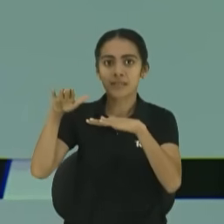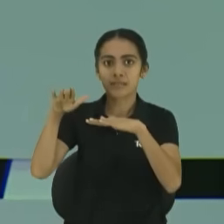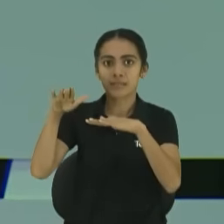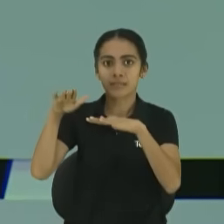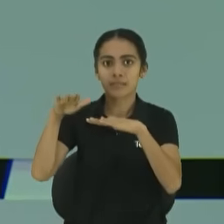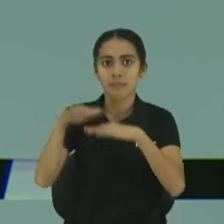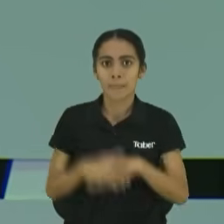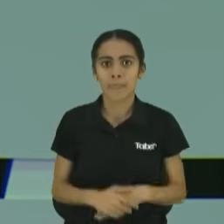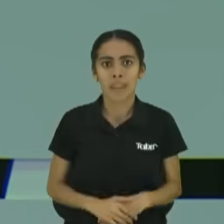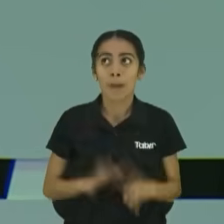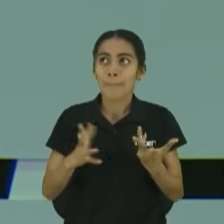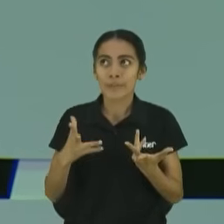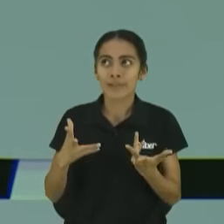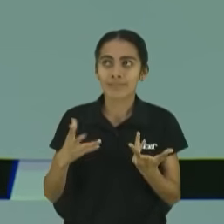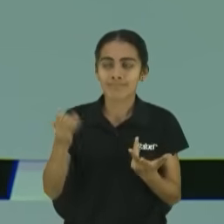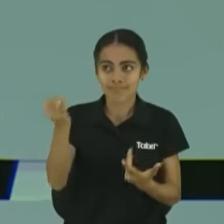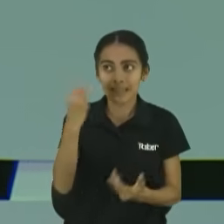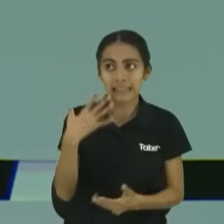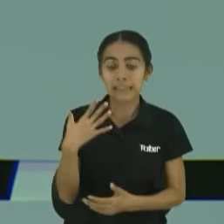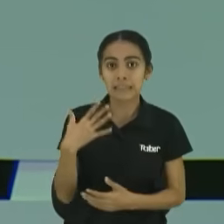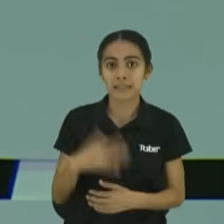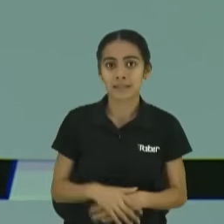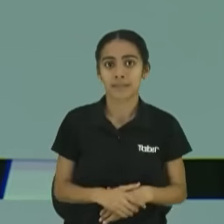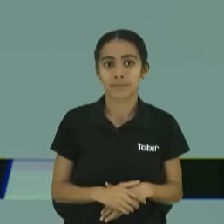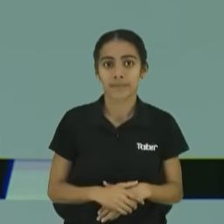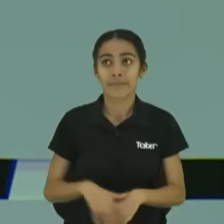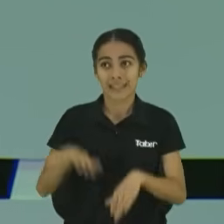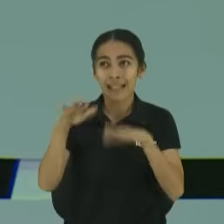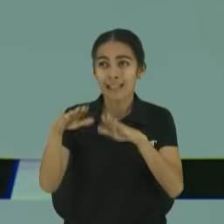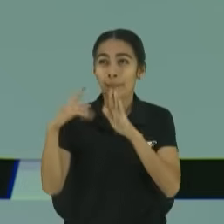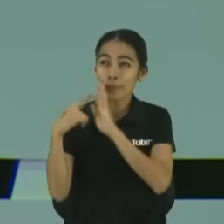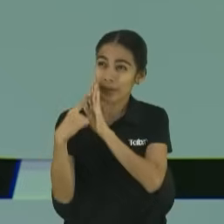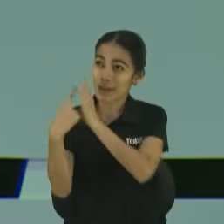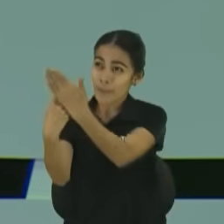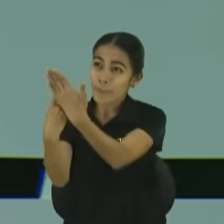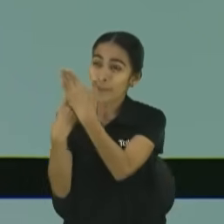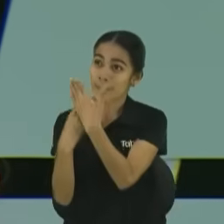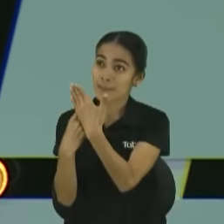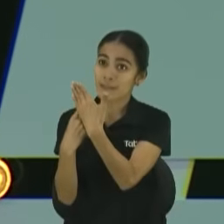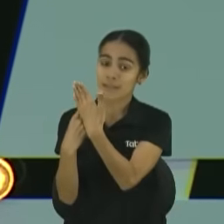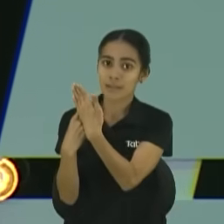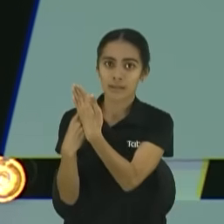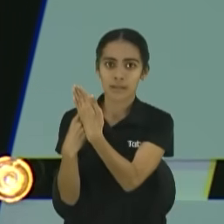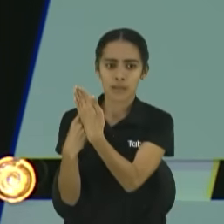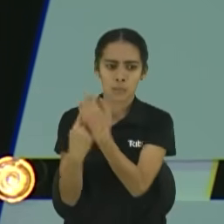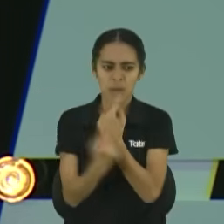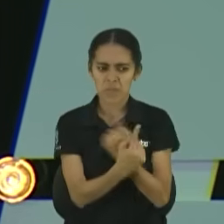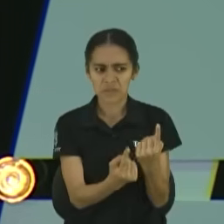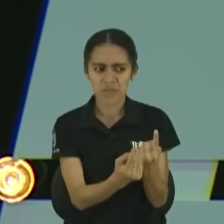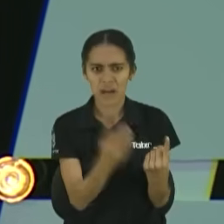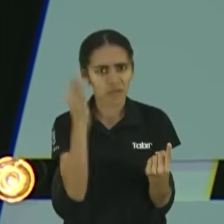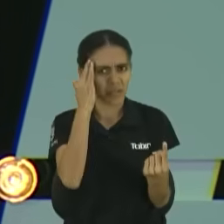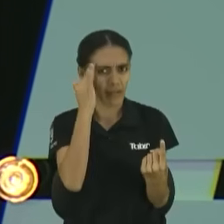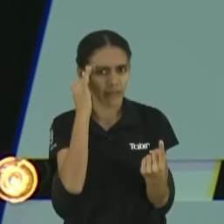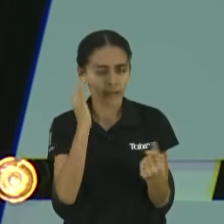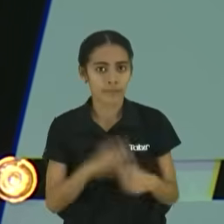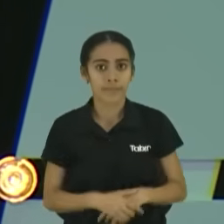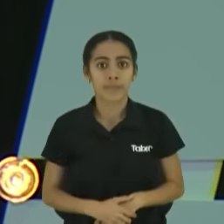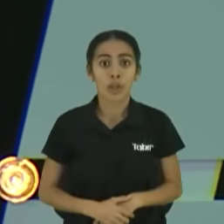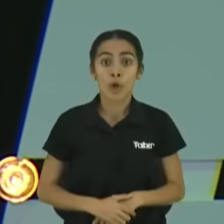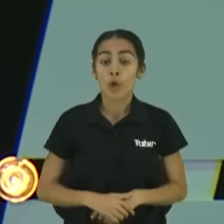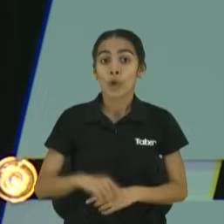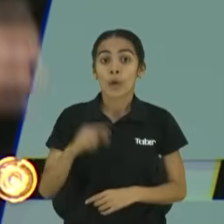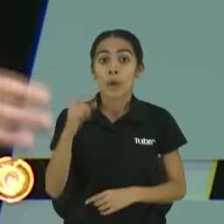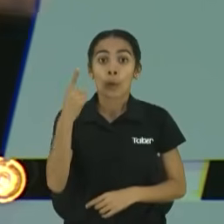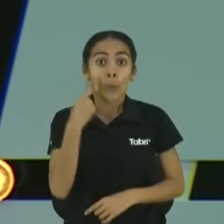Gracias porque me advertiste. Gracias porque me mostraste. Y esa persona no sabe bien. No vayan a caer